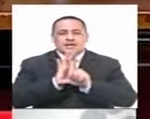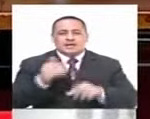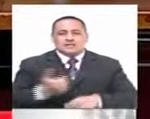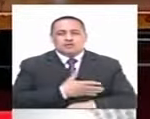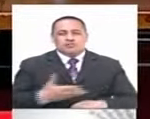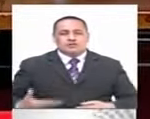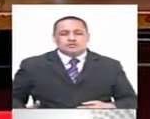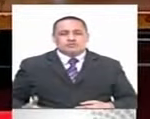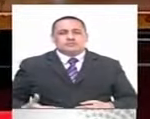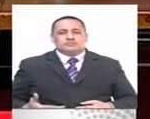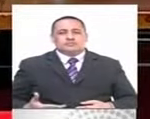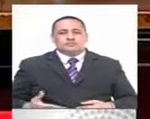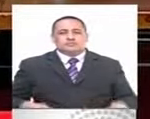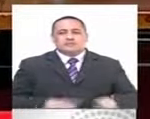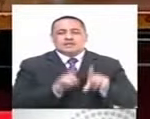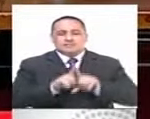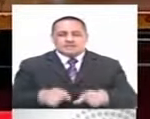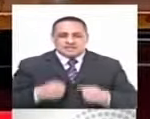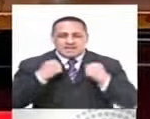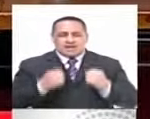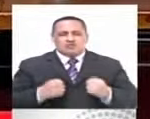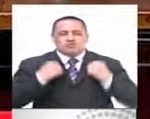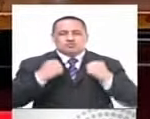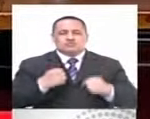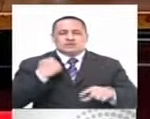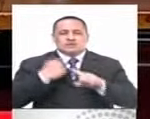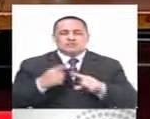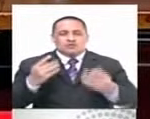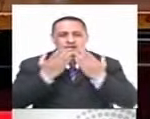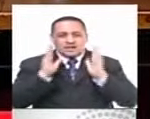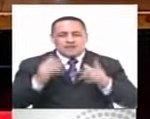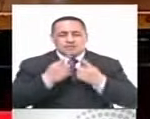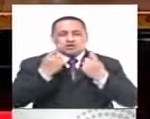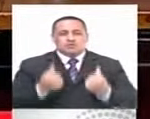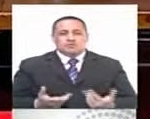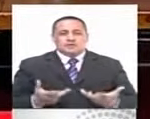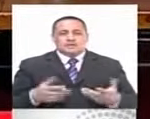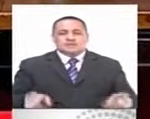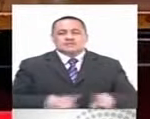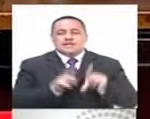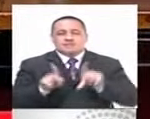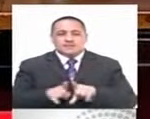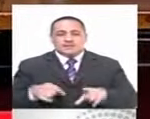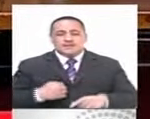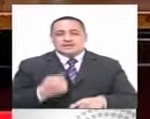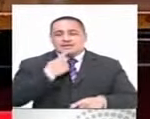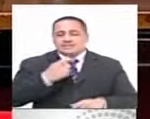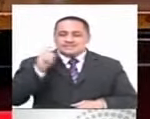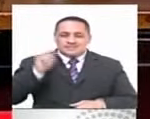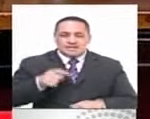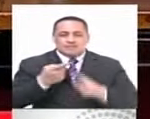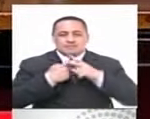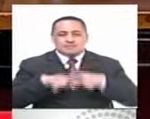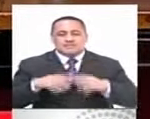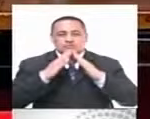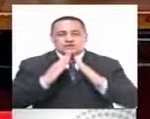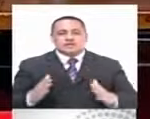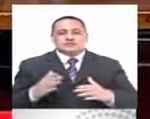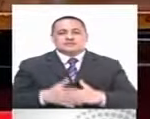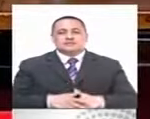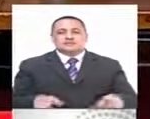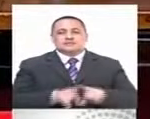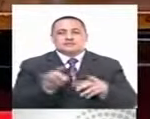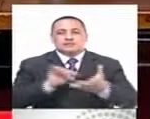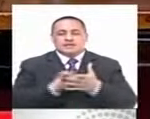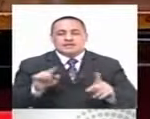gobierno. La lucha por la reactivación económica también debe empezar por casa, y